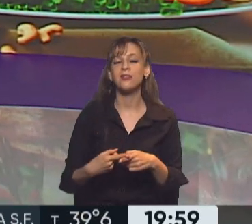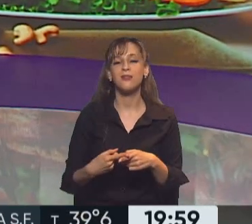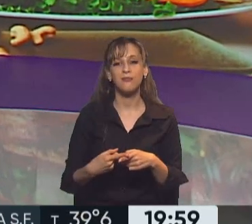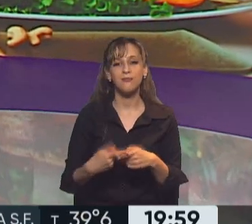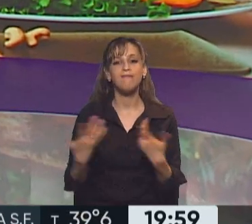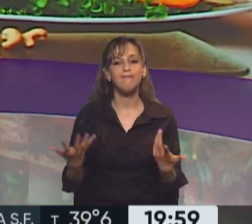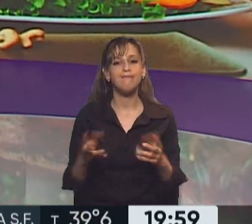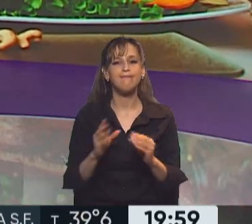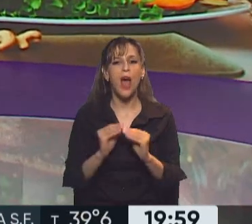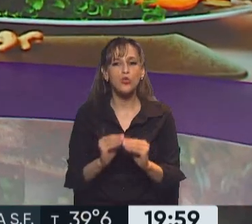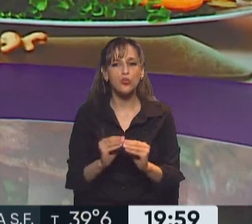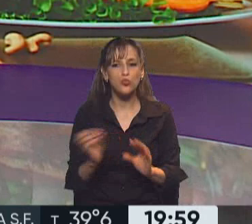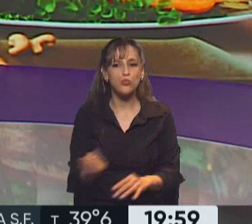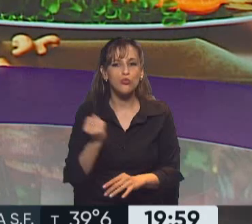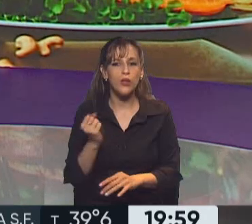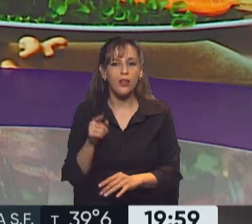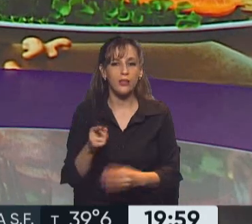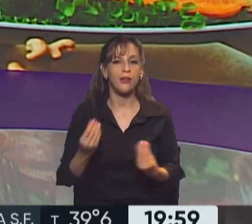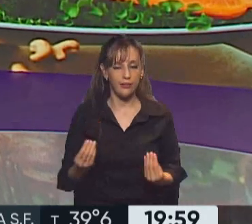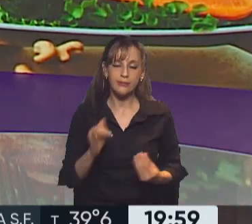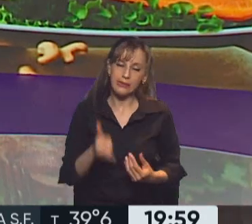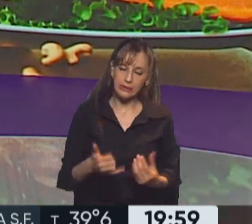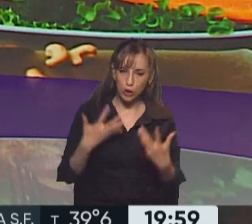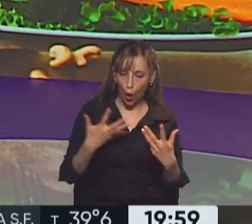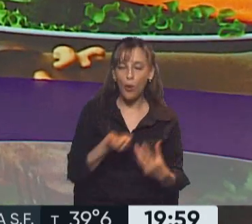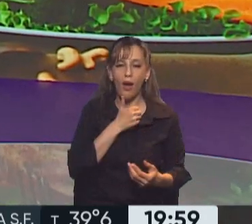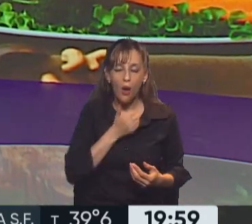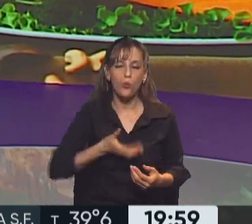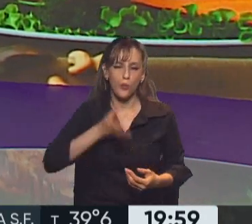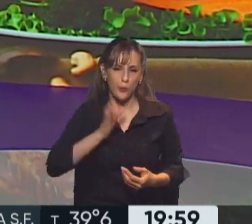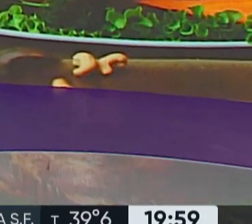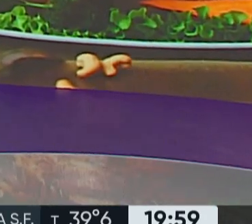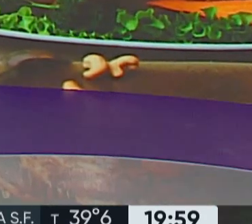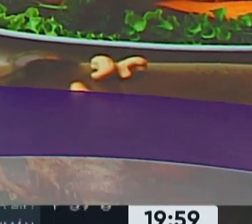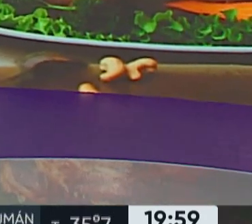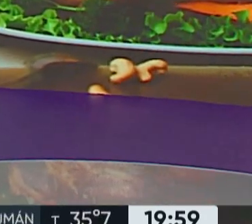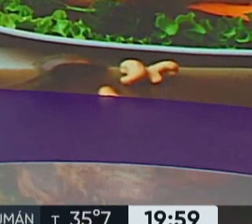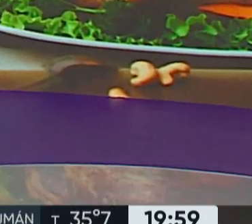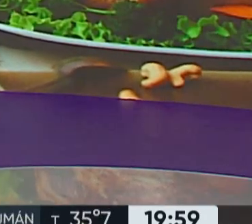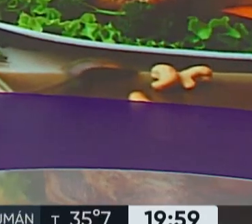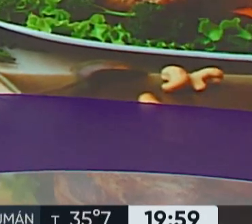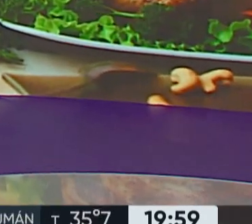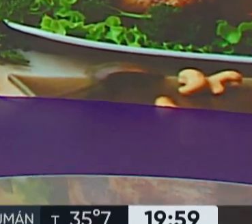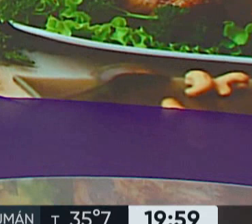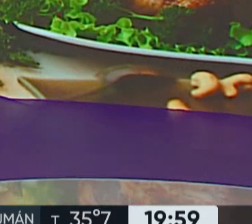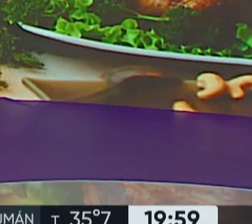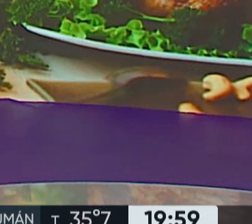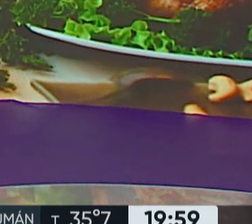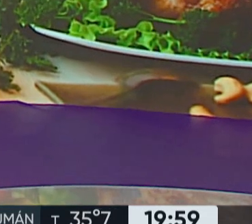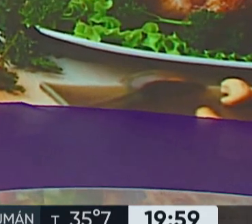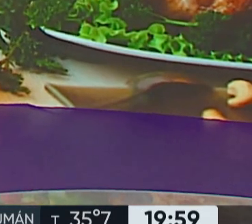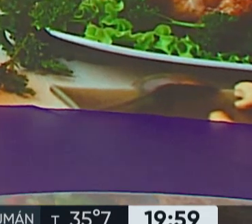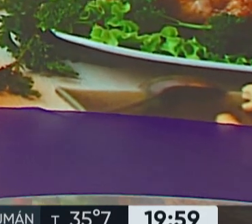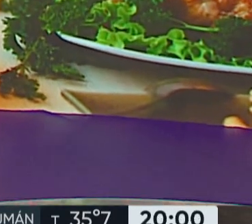los factores importantes, más allá de que hablamos de la hidratación, venimos hablando de golpes de calor, ayer también lo tratábamos aquí en el